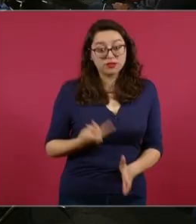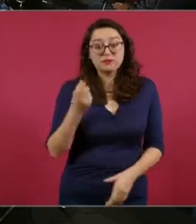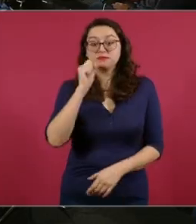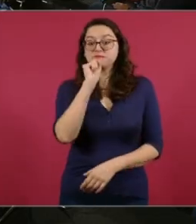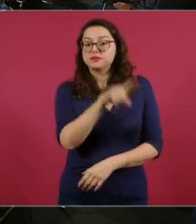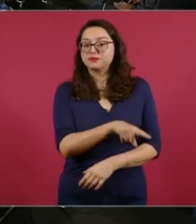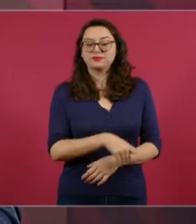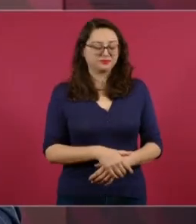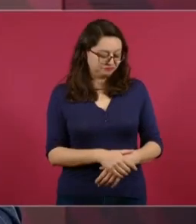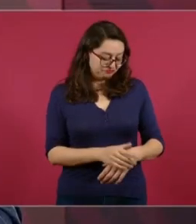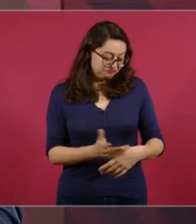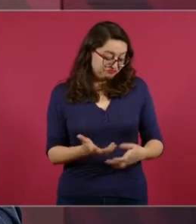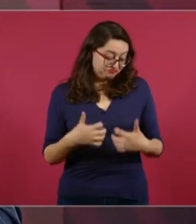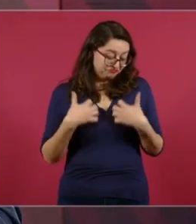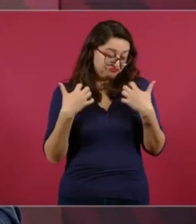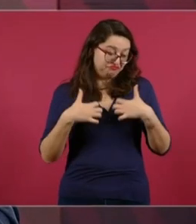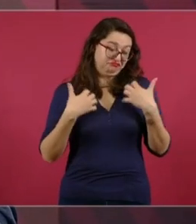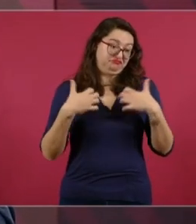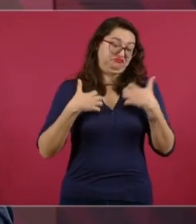Pero ya se les va a ir quitando,